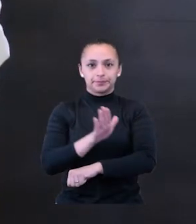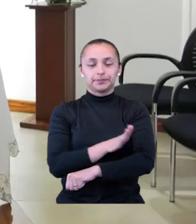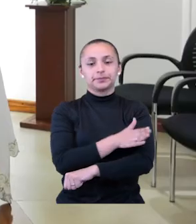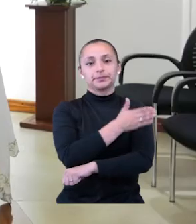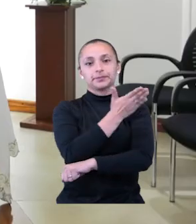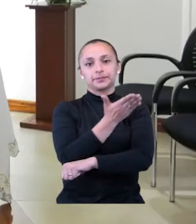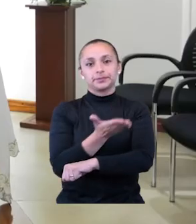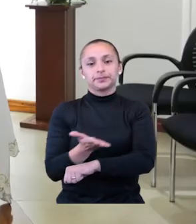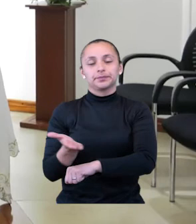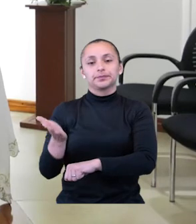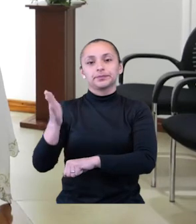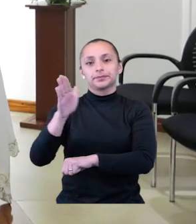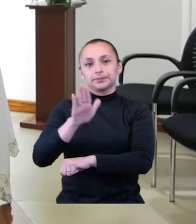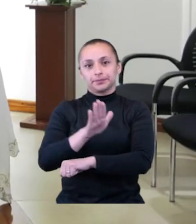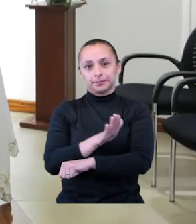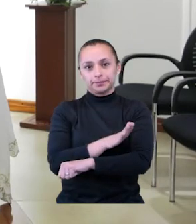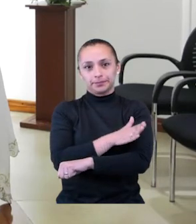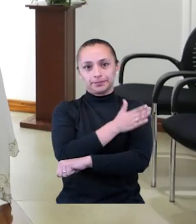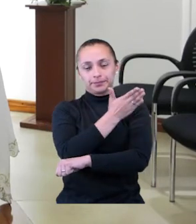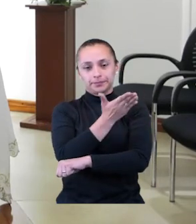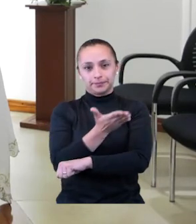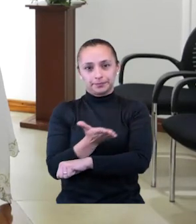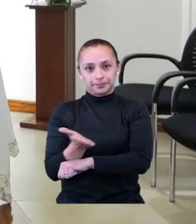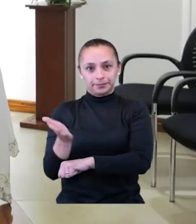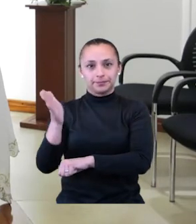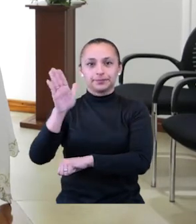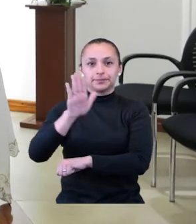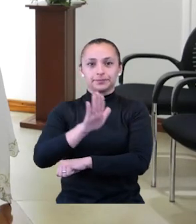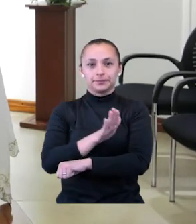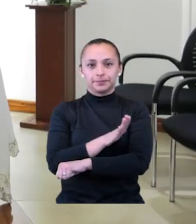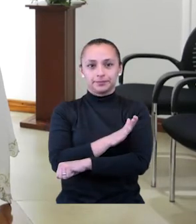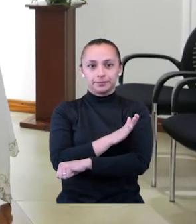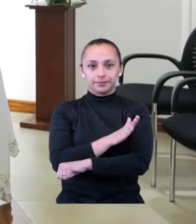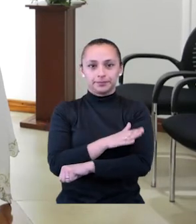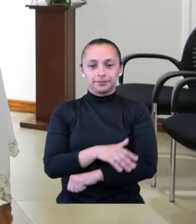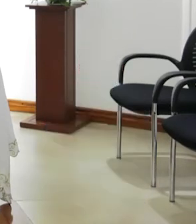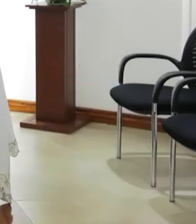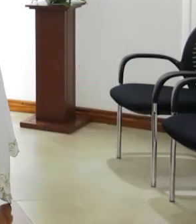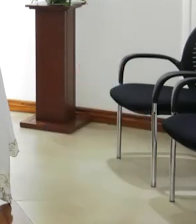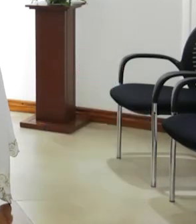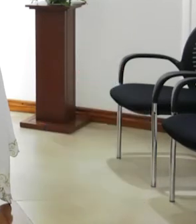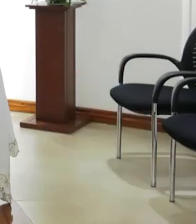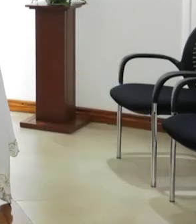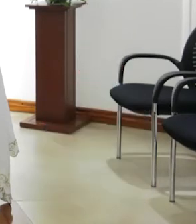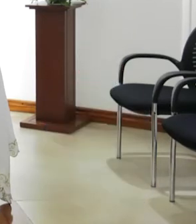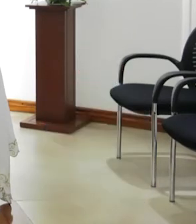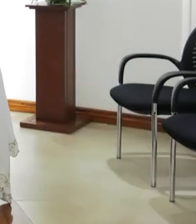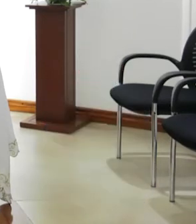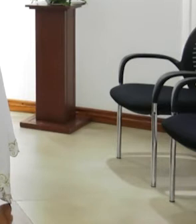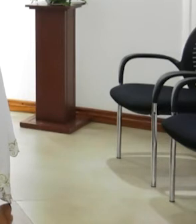padre nuestro que está en el cielo